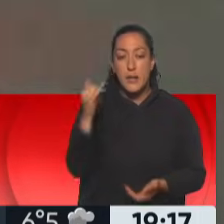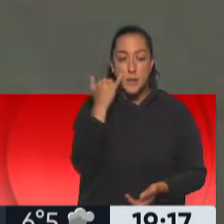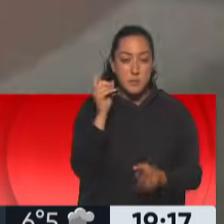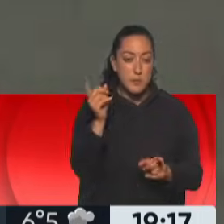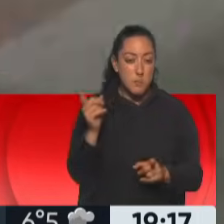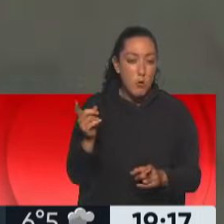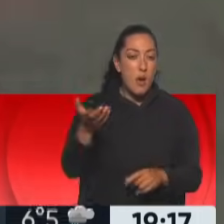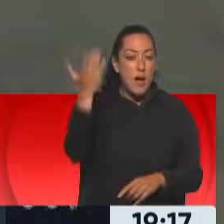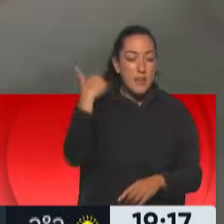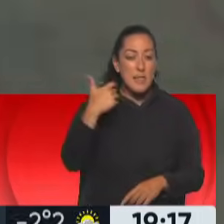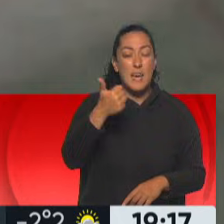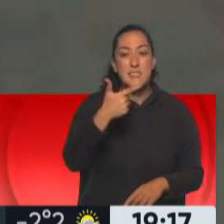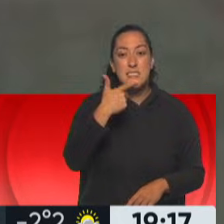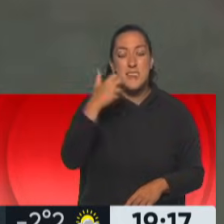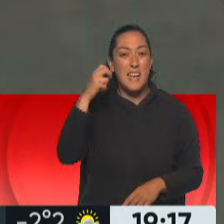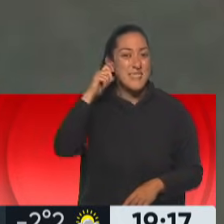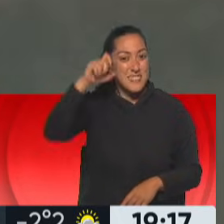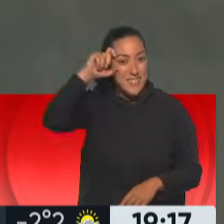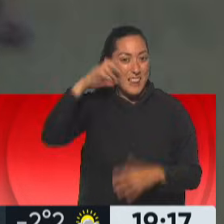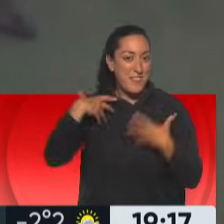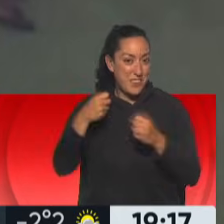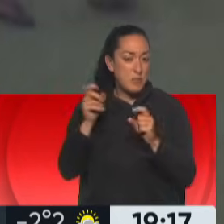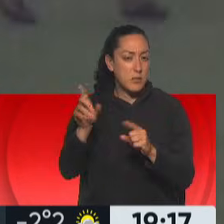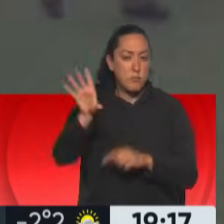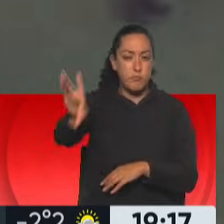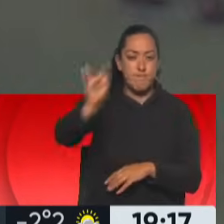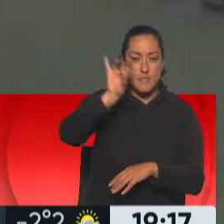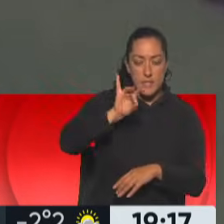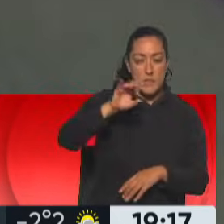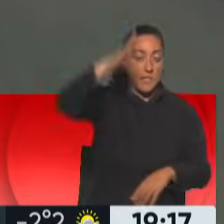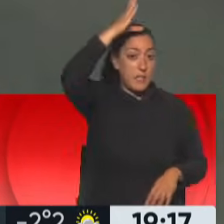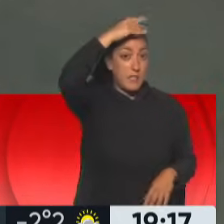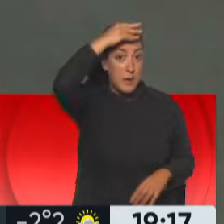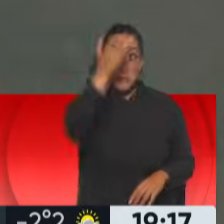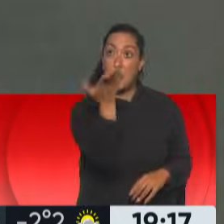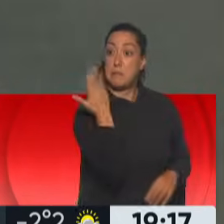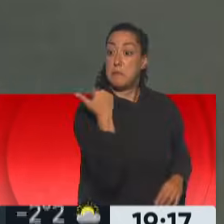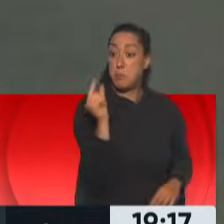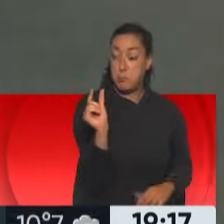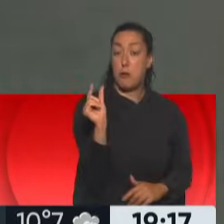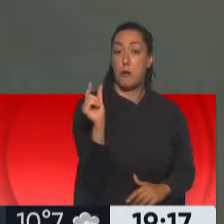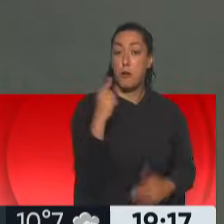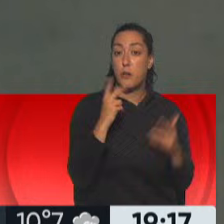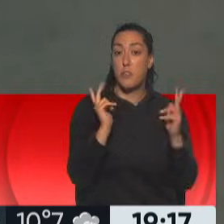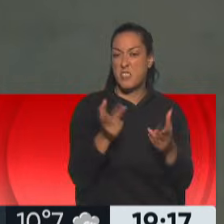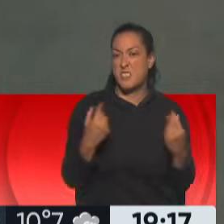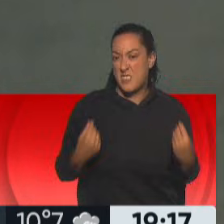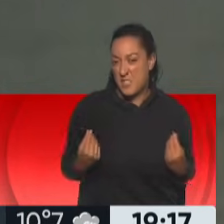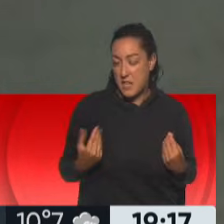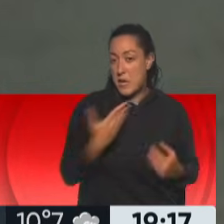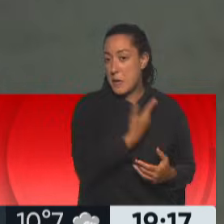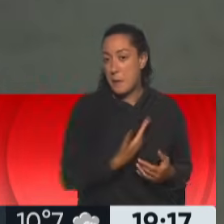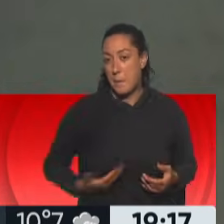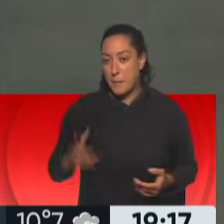defendió a Julian Assange. Trump afirmó en las últimas horas que Delcy Rodríguez, quien asumió la